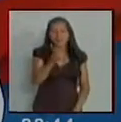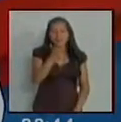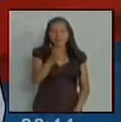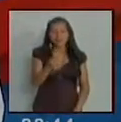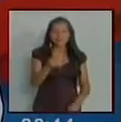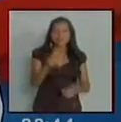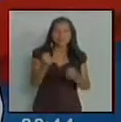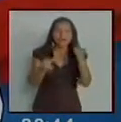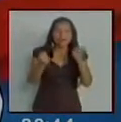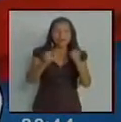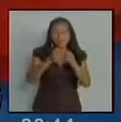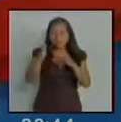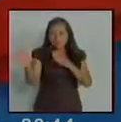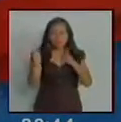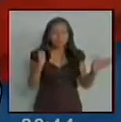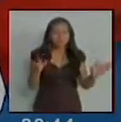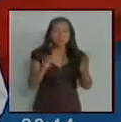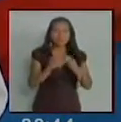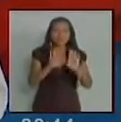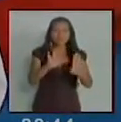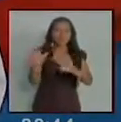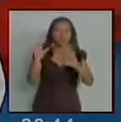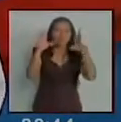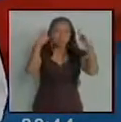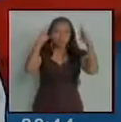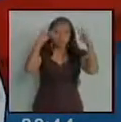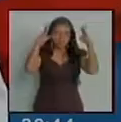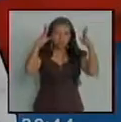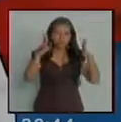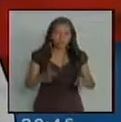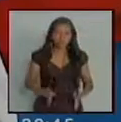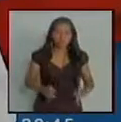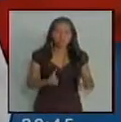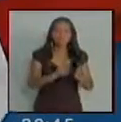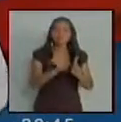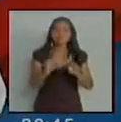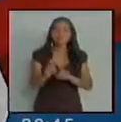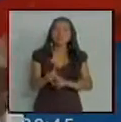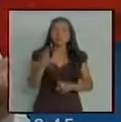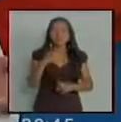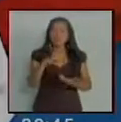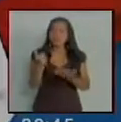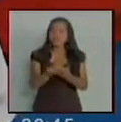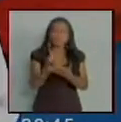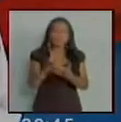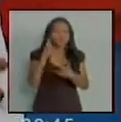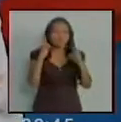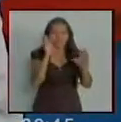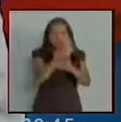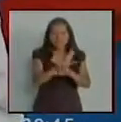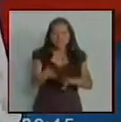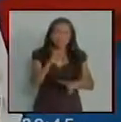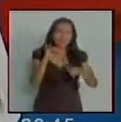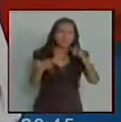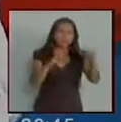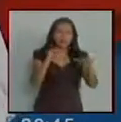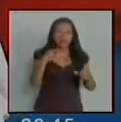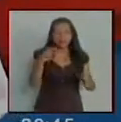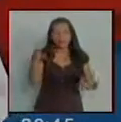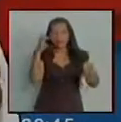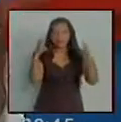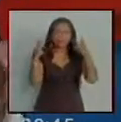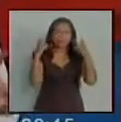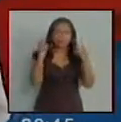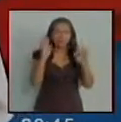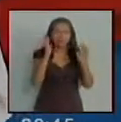ruido, los mismos maestros, ¿no?, que de pronto, o sea, estamos sin darnos cuenta expuestos a ruido constante de los niños en el colegio, esos gritos,